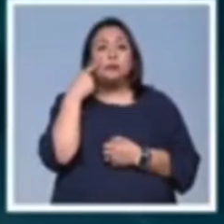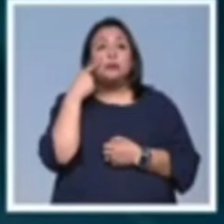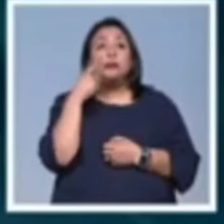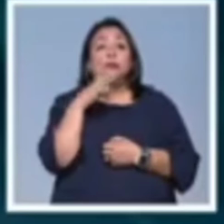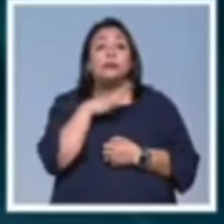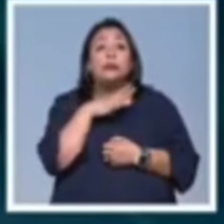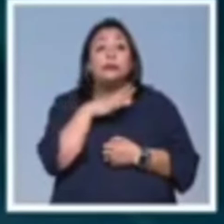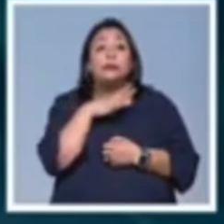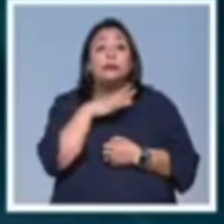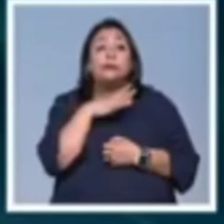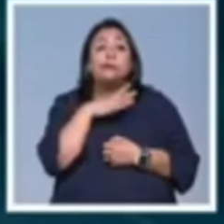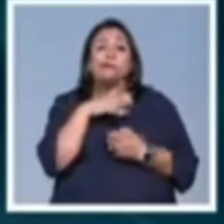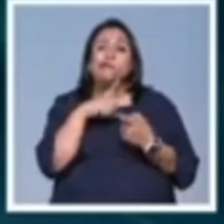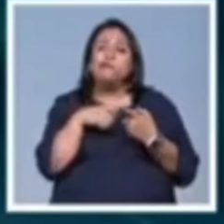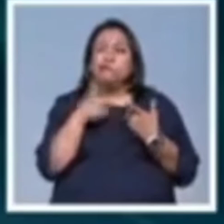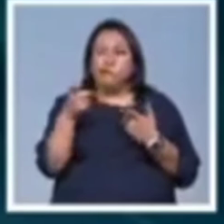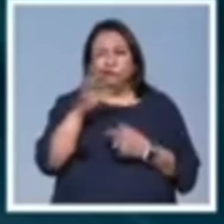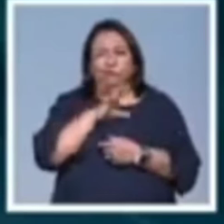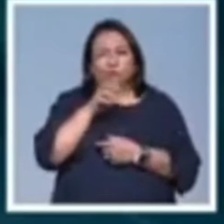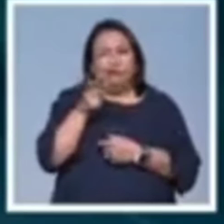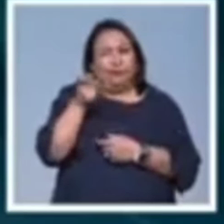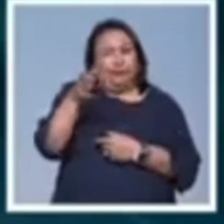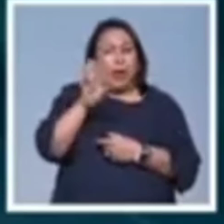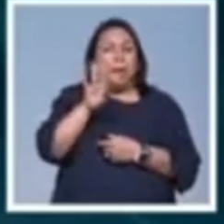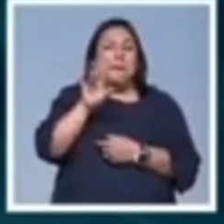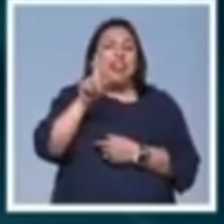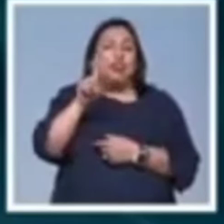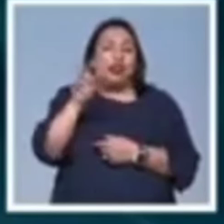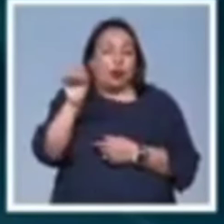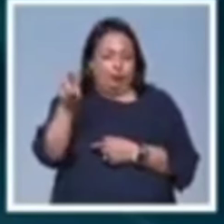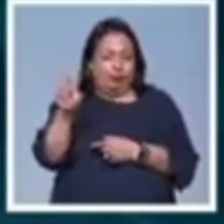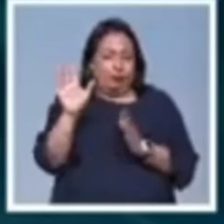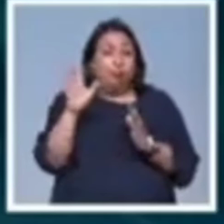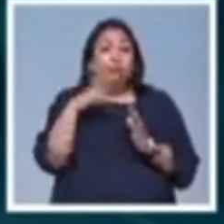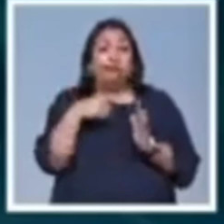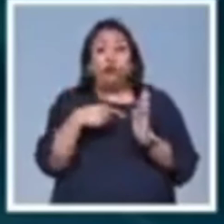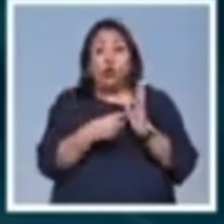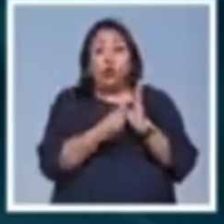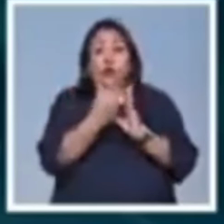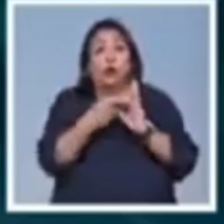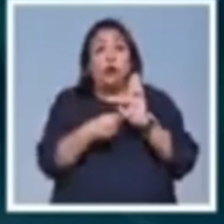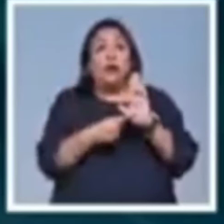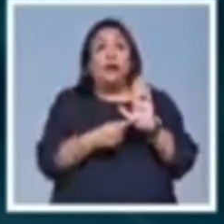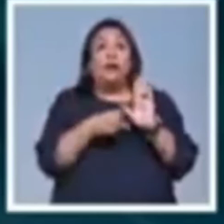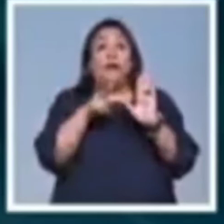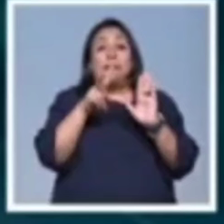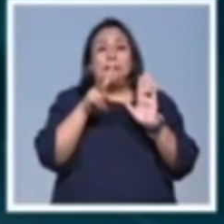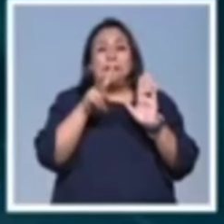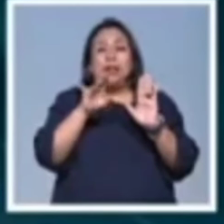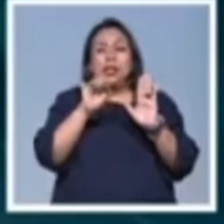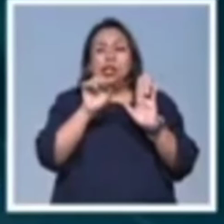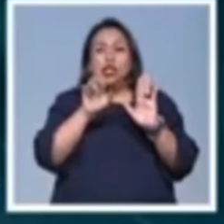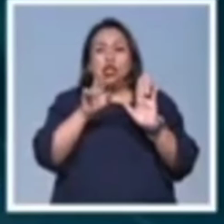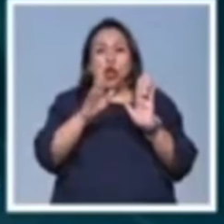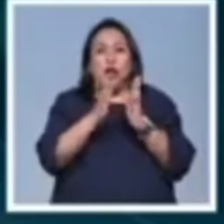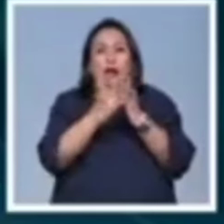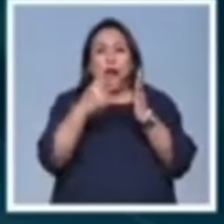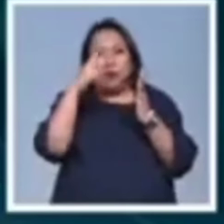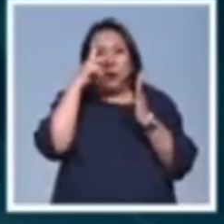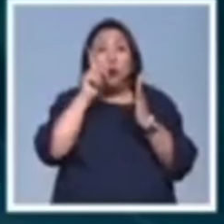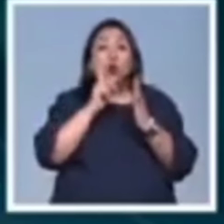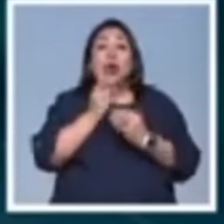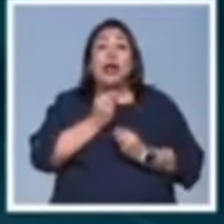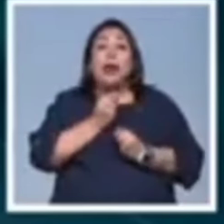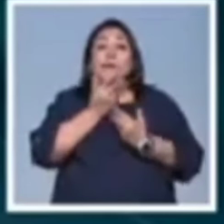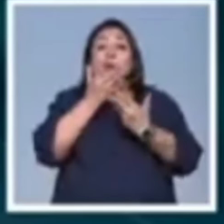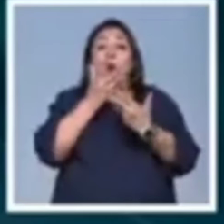tenemos, querido Beto, nuestras novedades de Visor Libros México, la poeta rumana